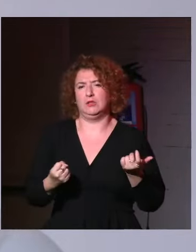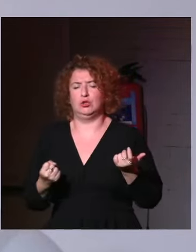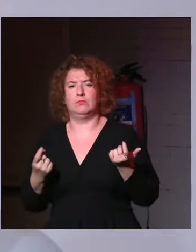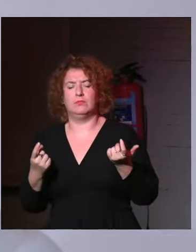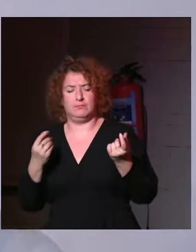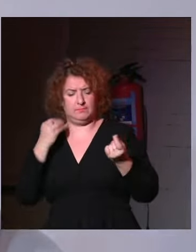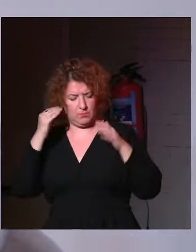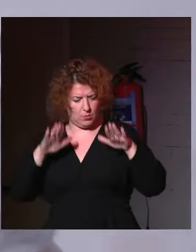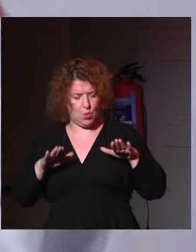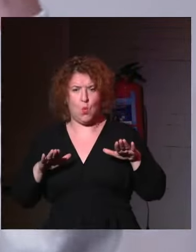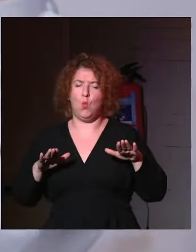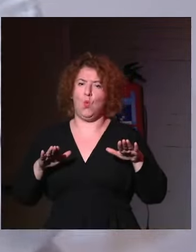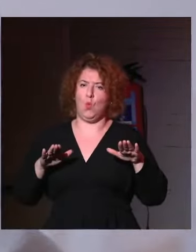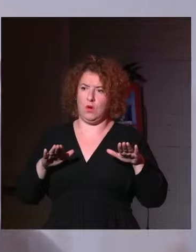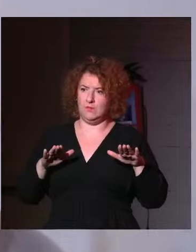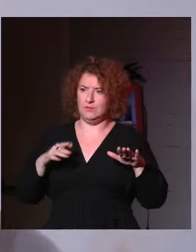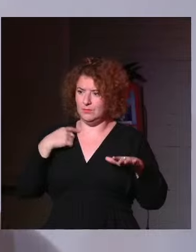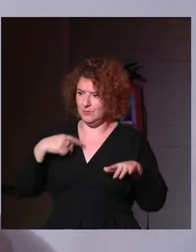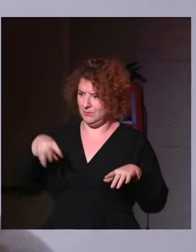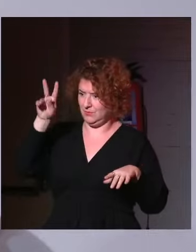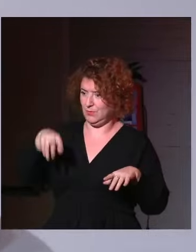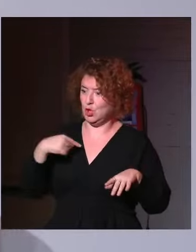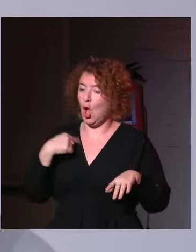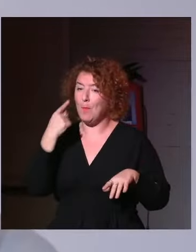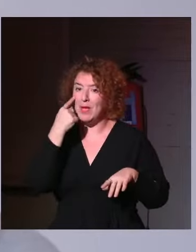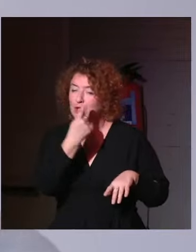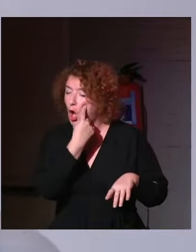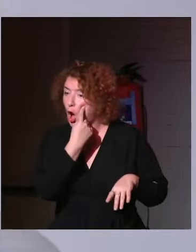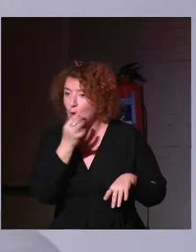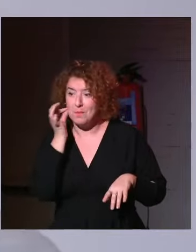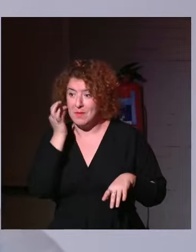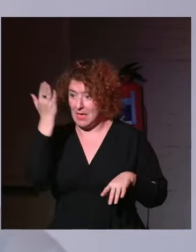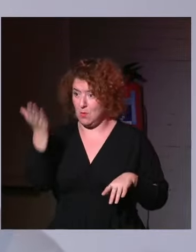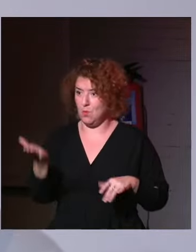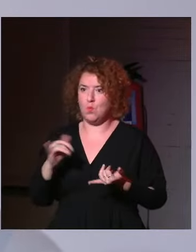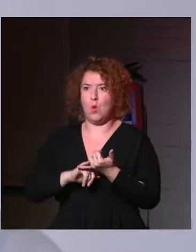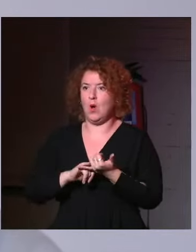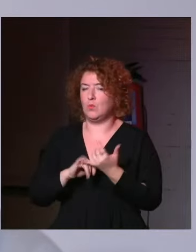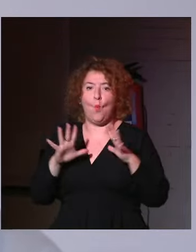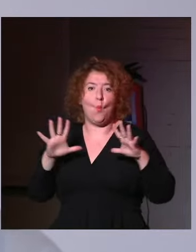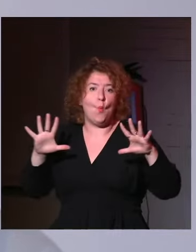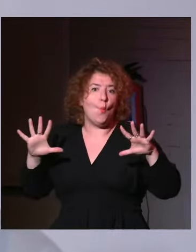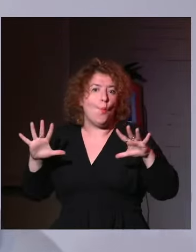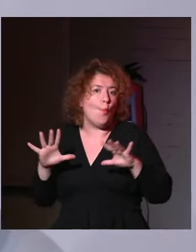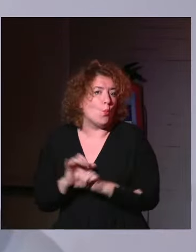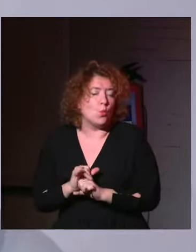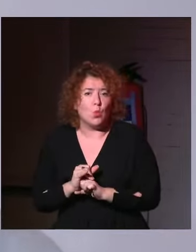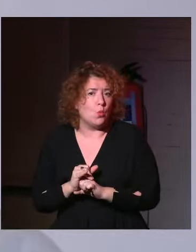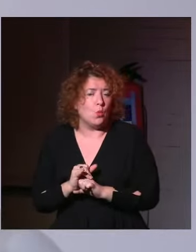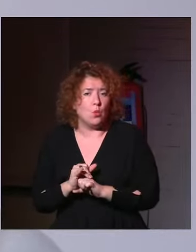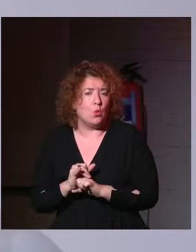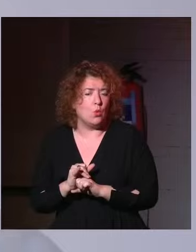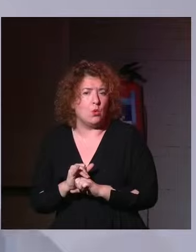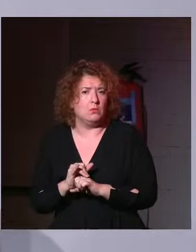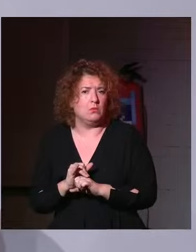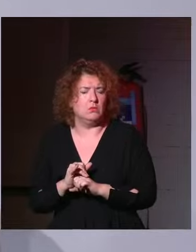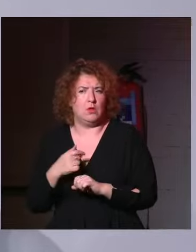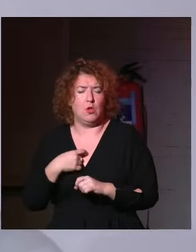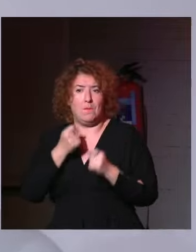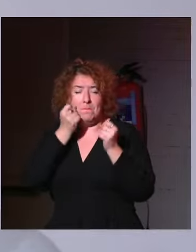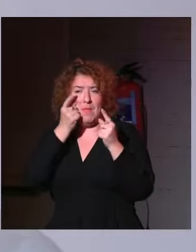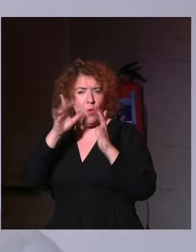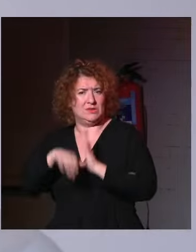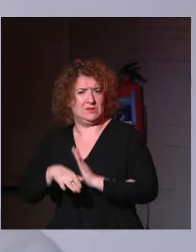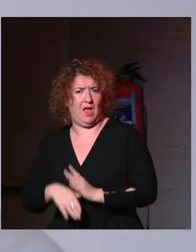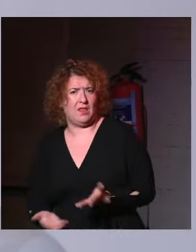reflexión de Wow estoy aquí viendo frente a mis ojos Cómo esta mujer se está consumiendo ella sola Y cuánto me demoré en darme cuenta